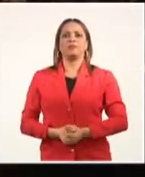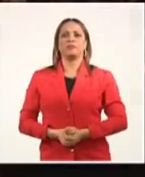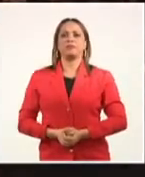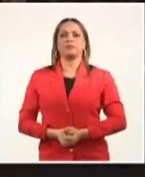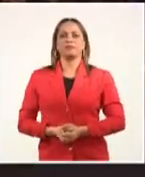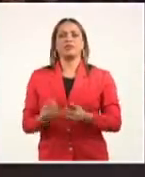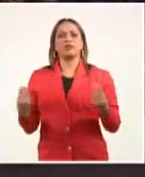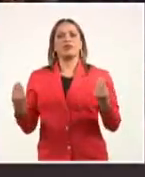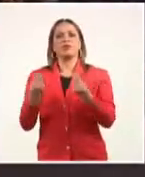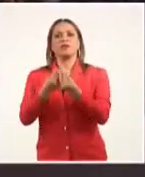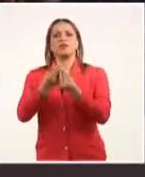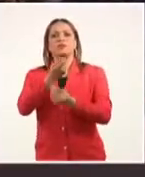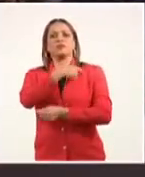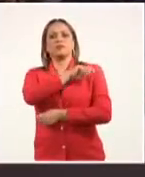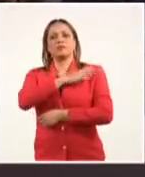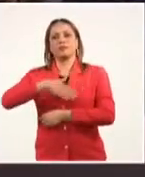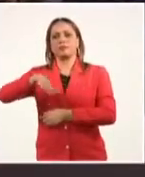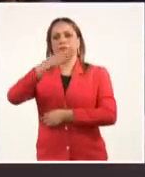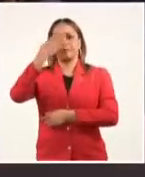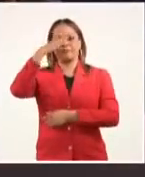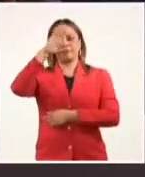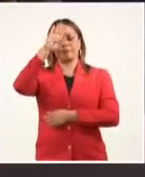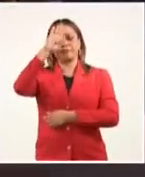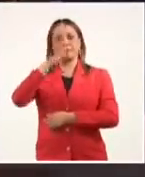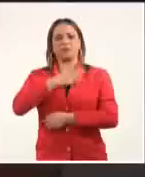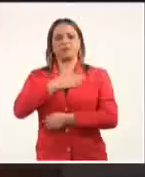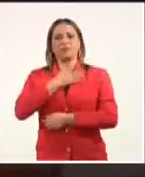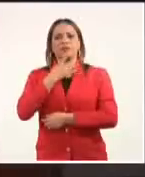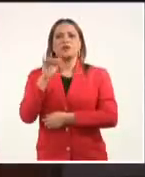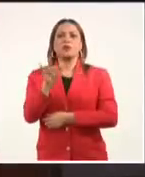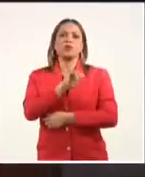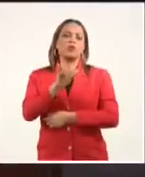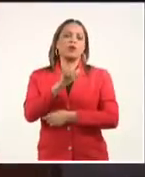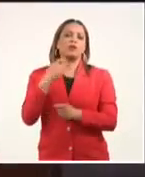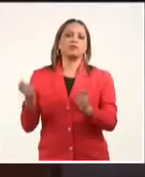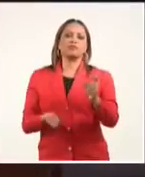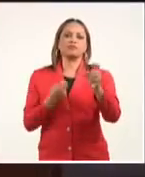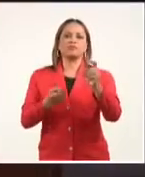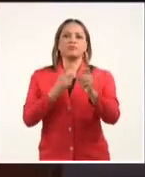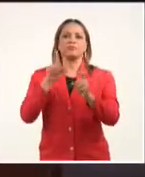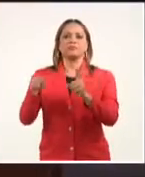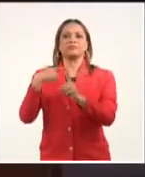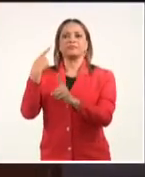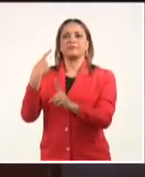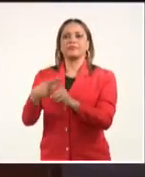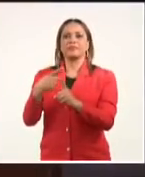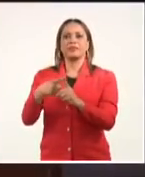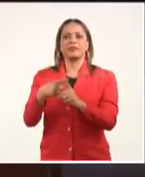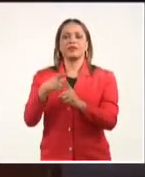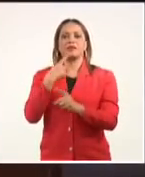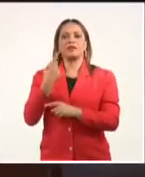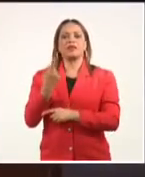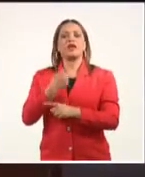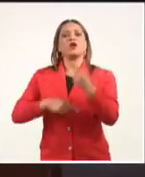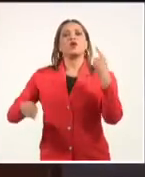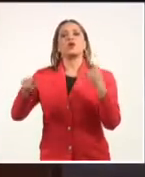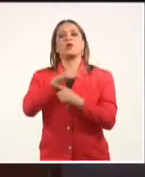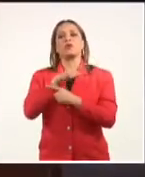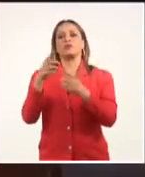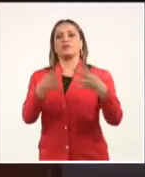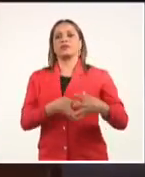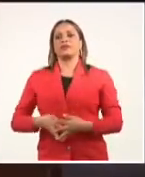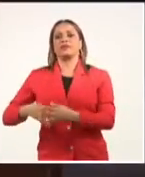junto al pueblo y como un combatiente más contra el enemigo y